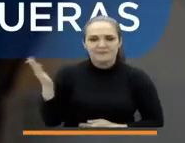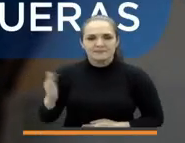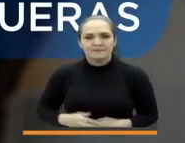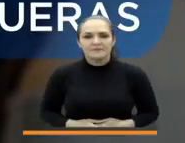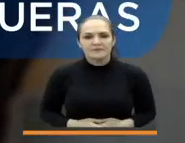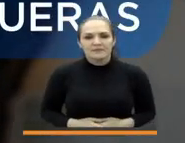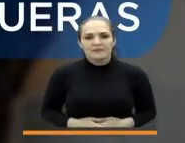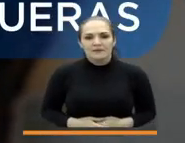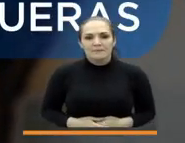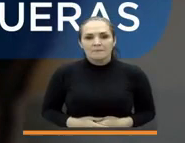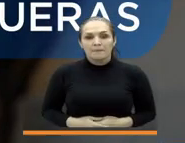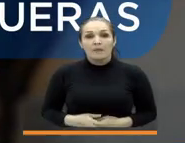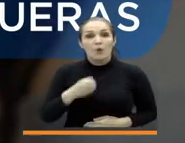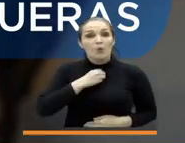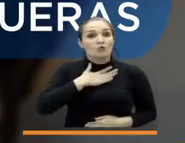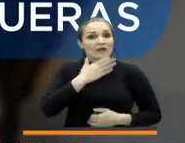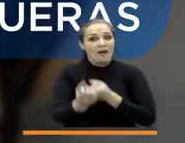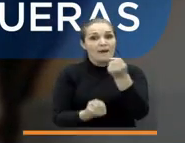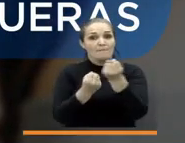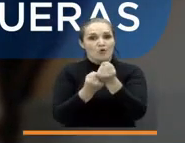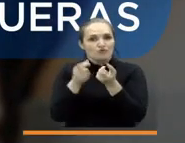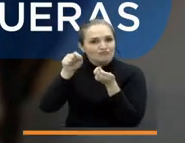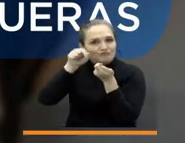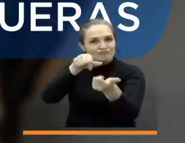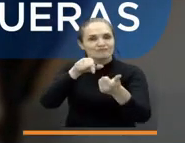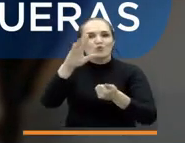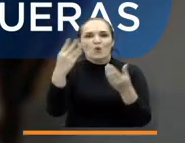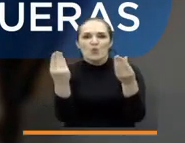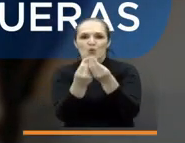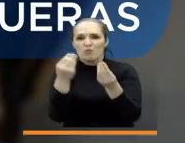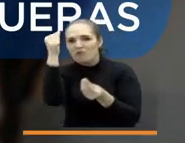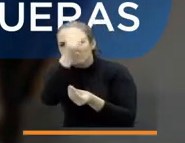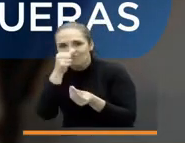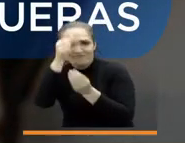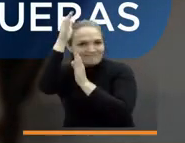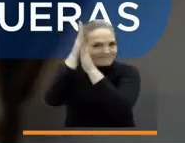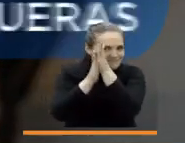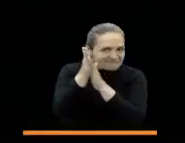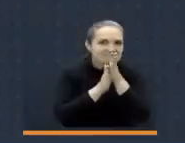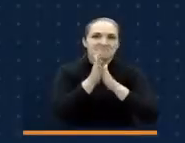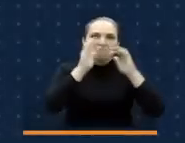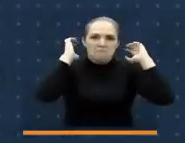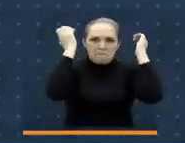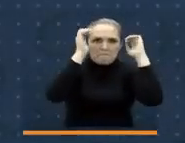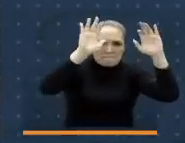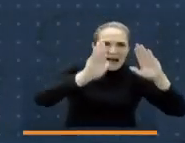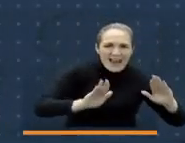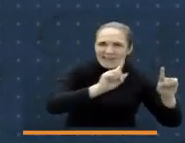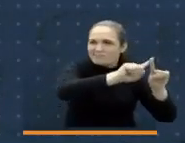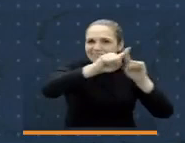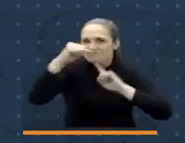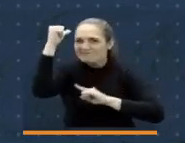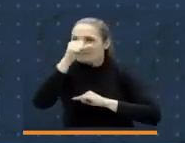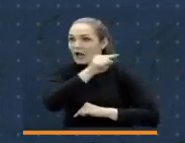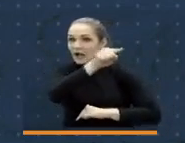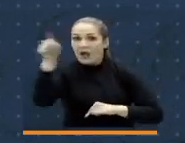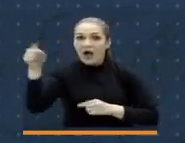apoyo económico para producciones audiovisuales afro, raizales y palenqueras, vaya a la página